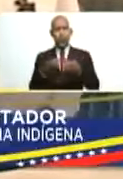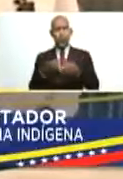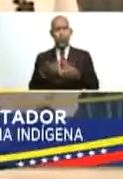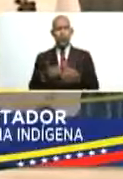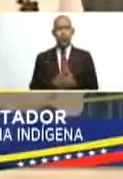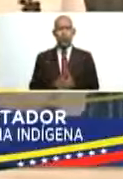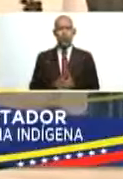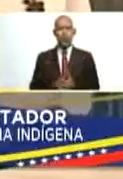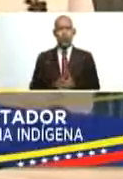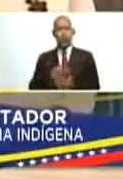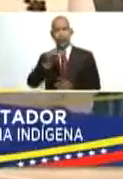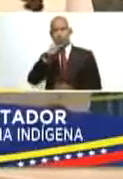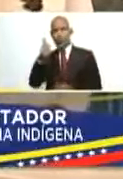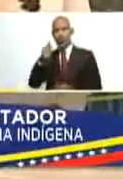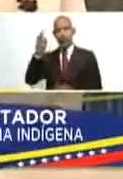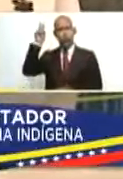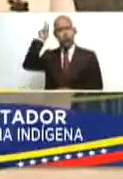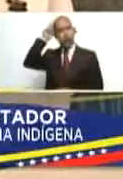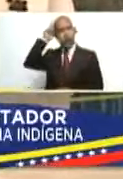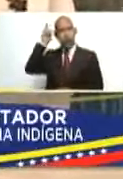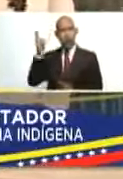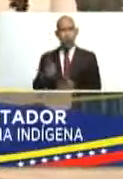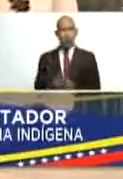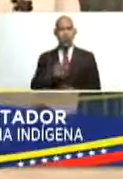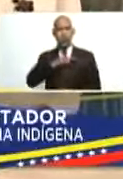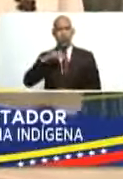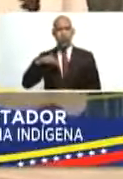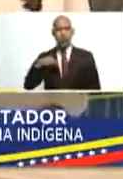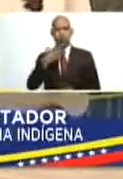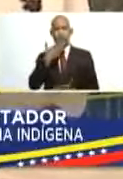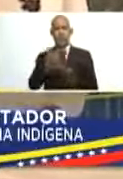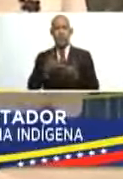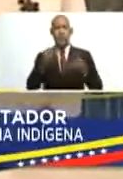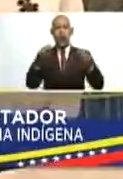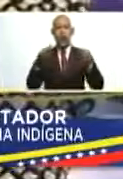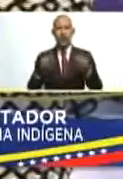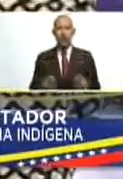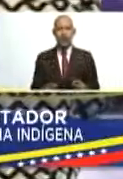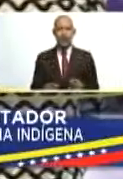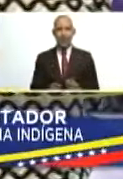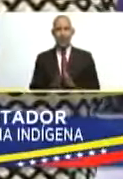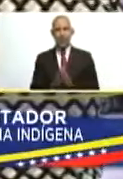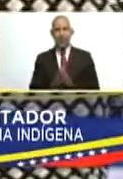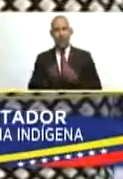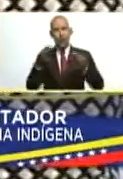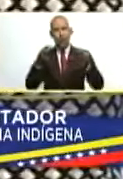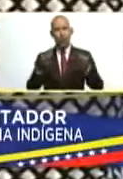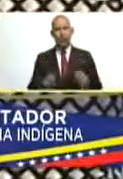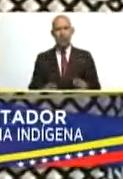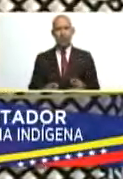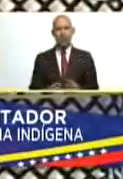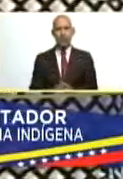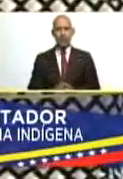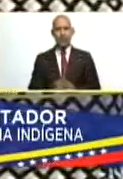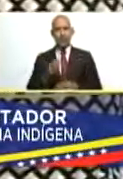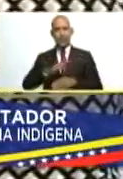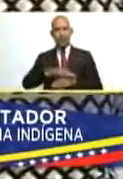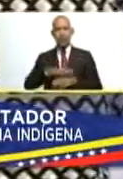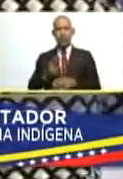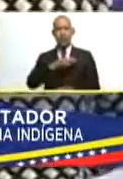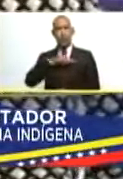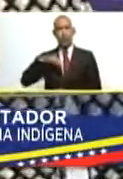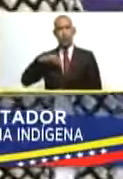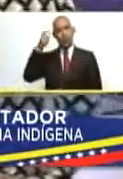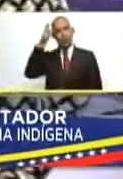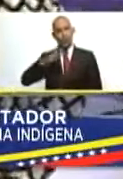no buscamos venganza, exigimos justicia, que es otra cosa. Exigimos justicia porque somos un pueblo